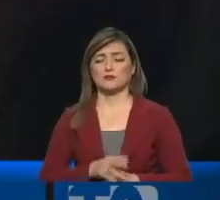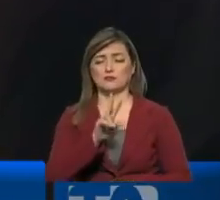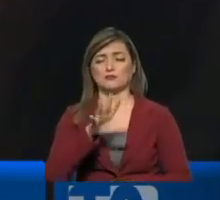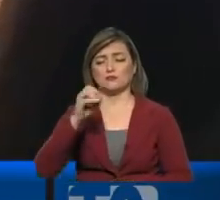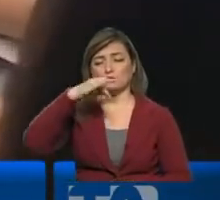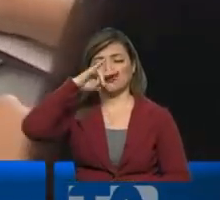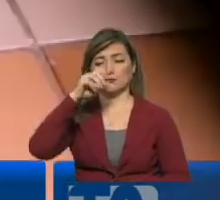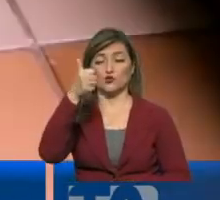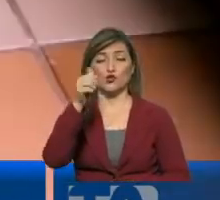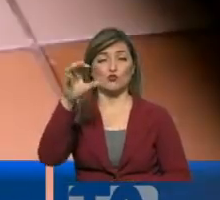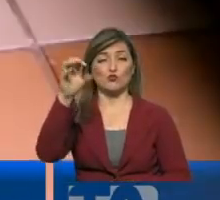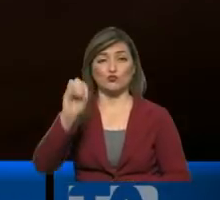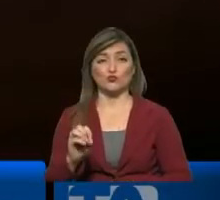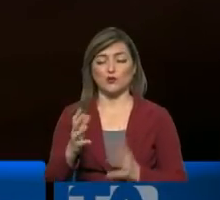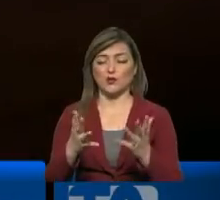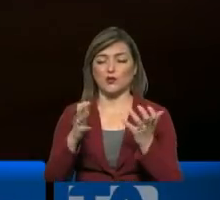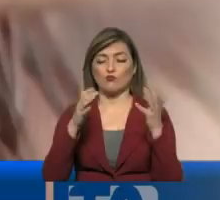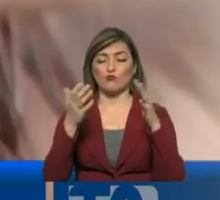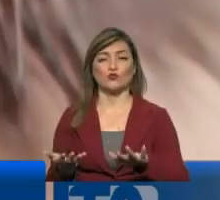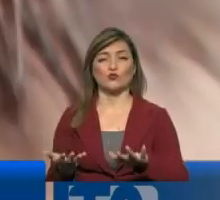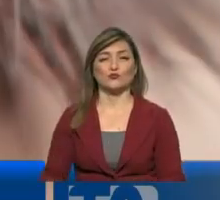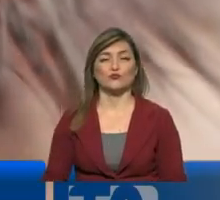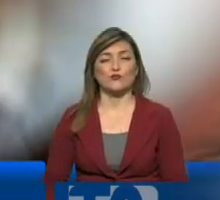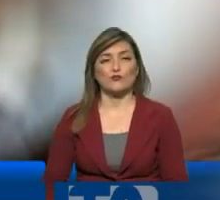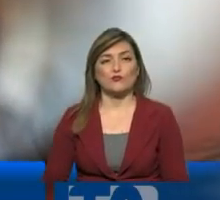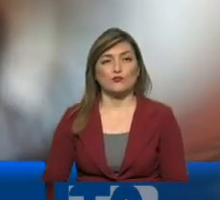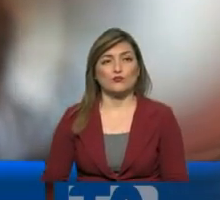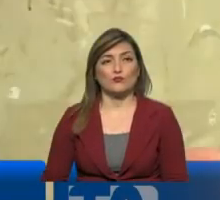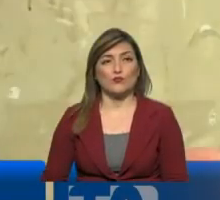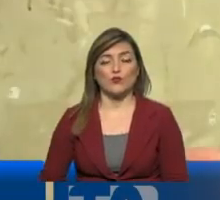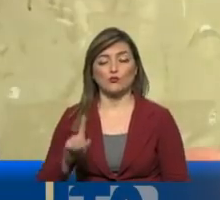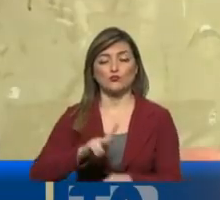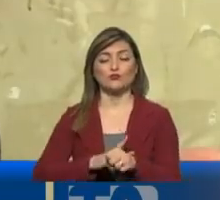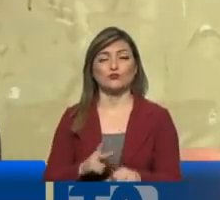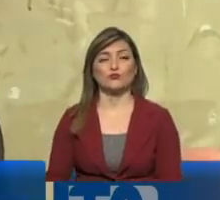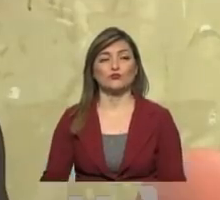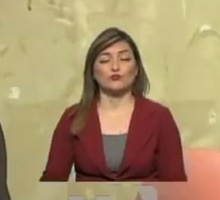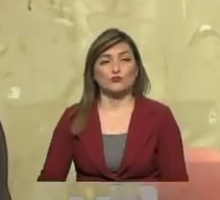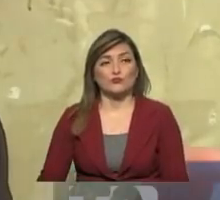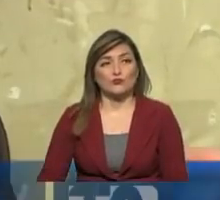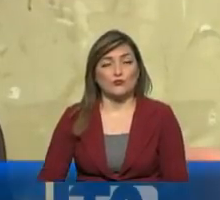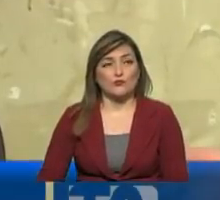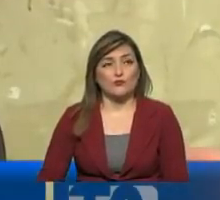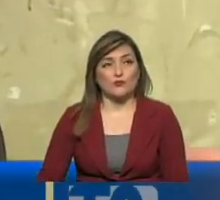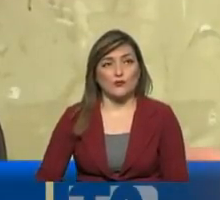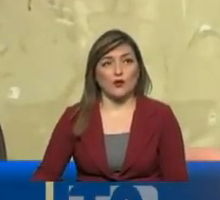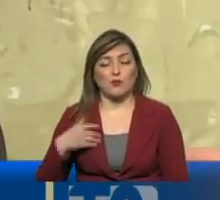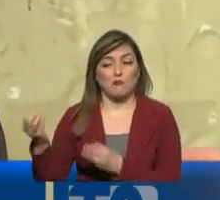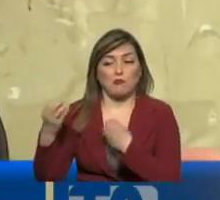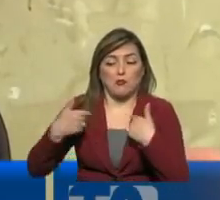niños, el 10% tuvo pensamientos suicidas al menos por una vez. Solo repito lo que ellos